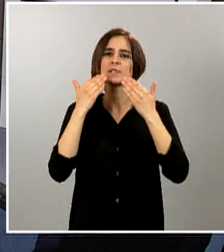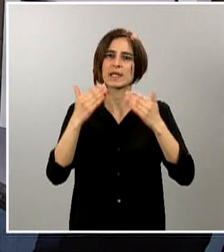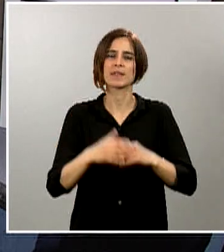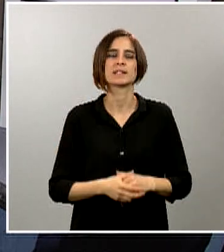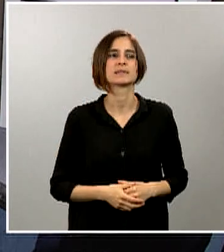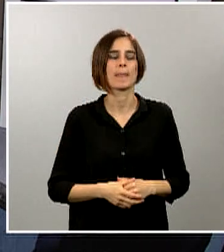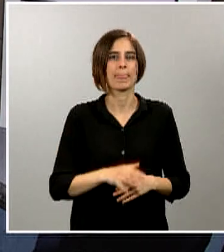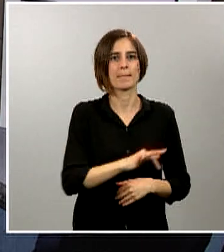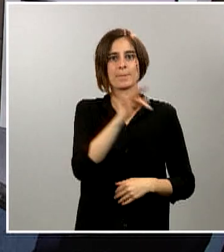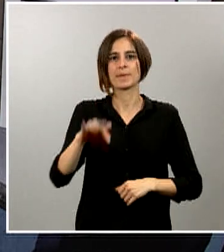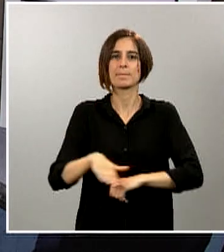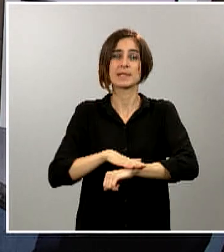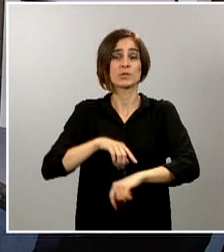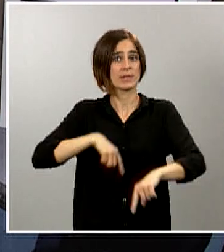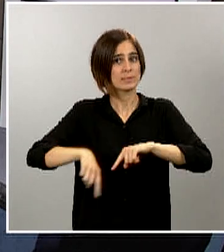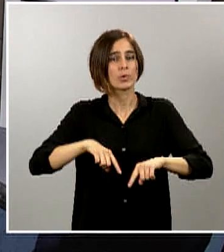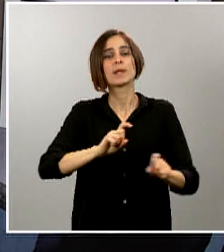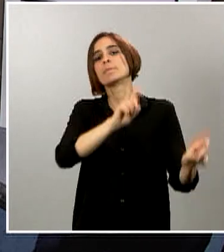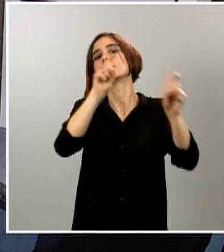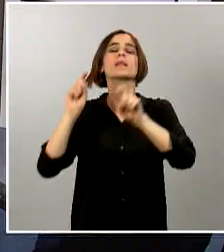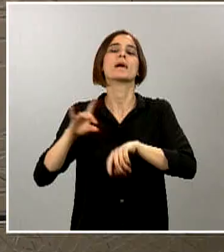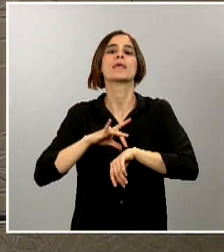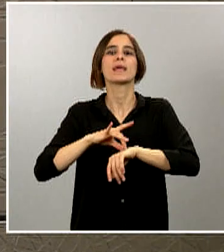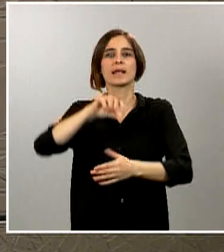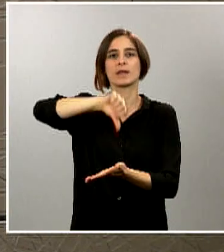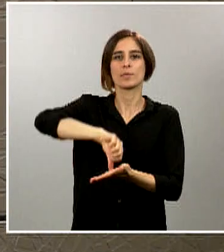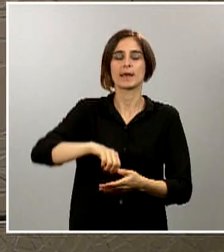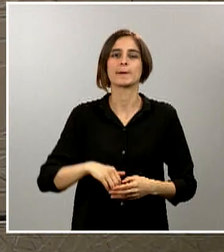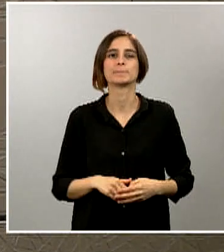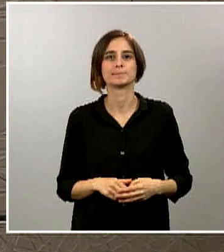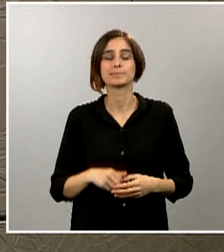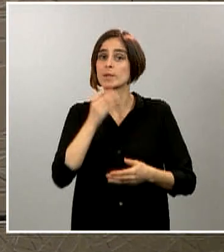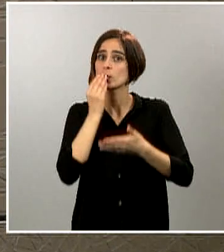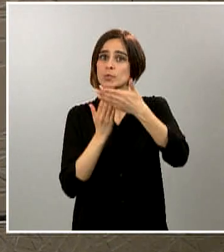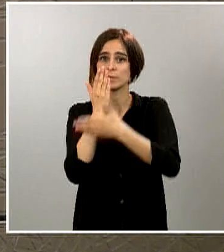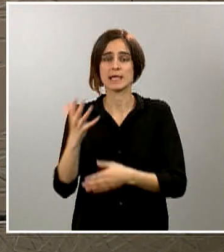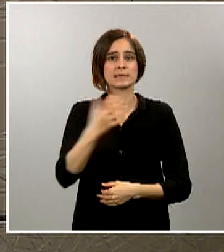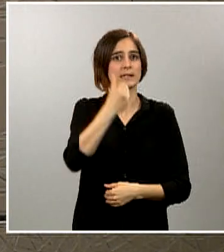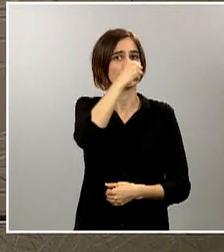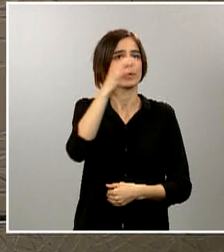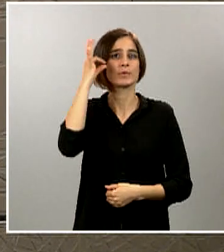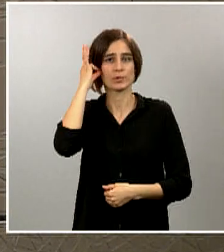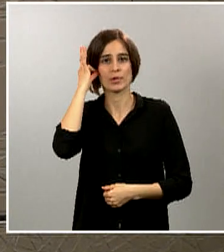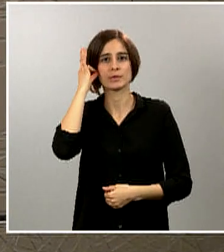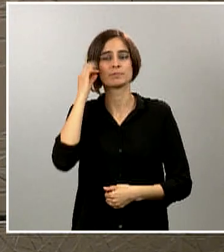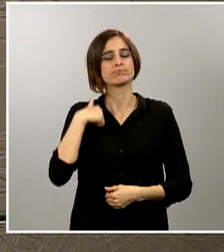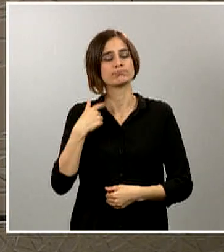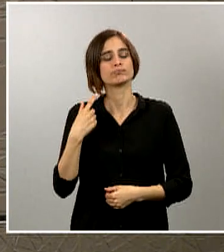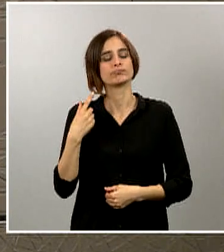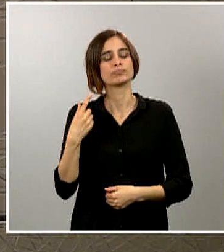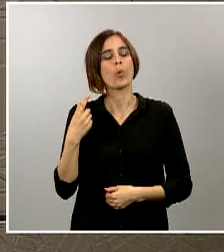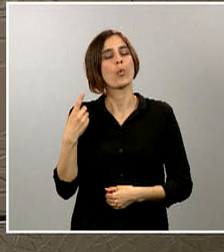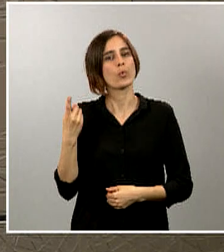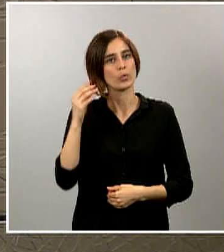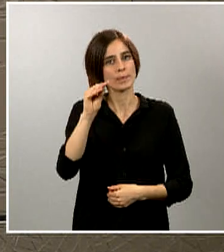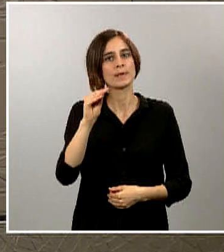Urbana. Buenos días a todas y a todos. Una vez más, quiero también que mis primeras palabras